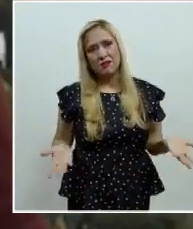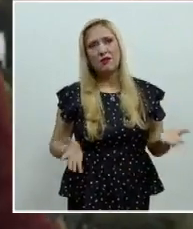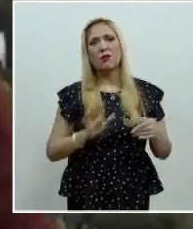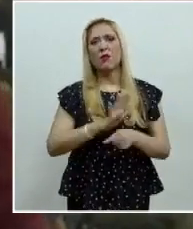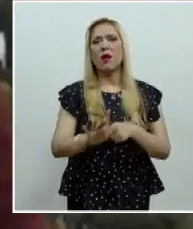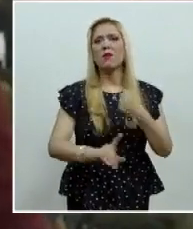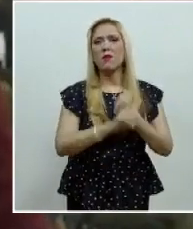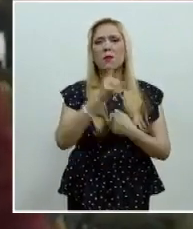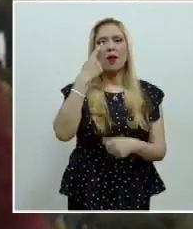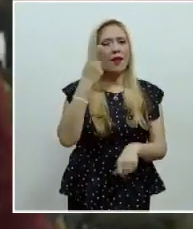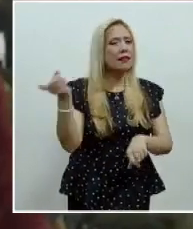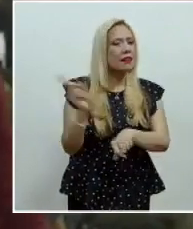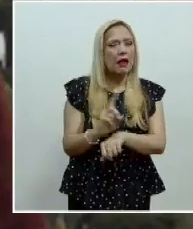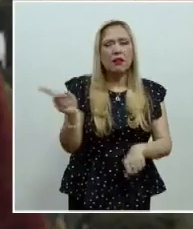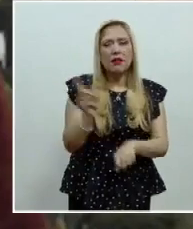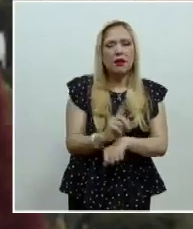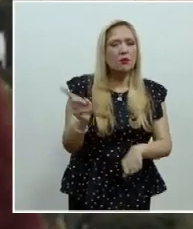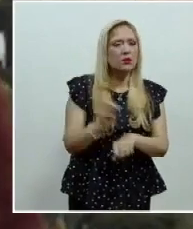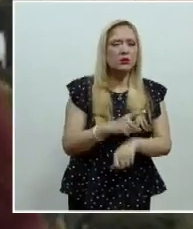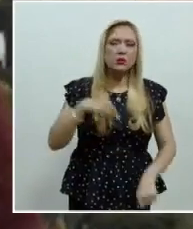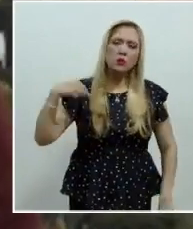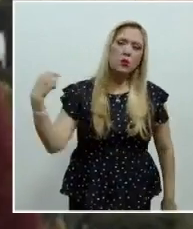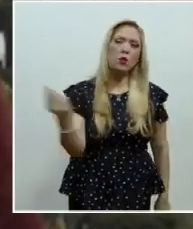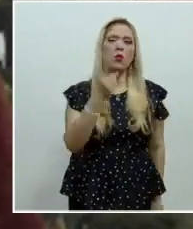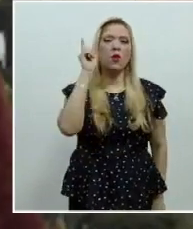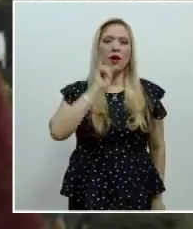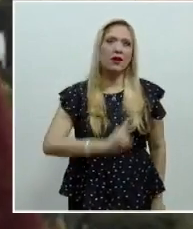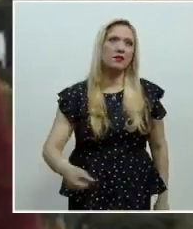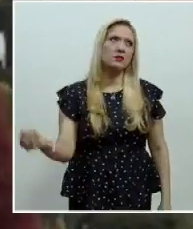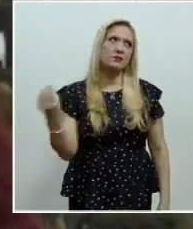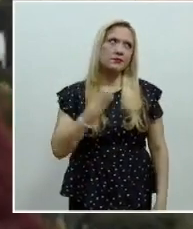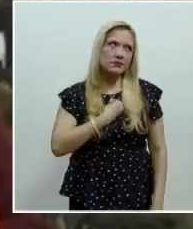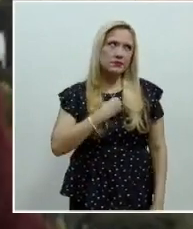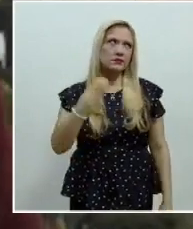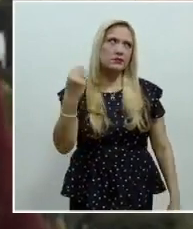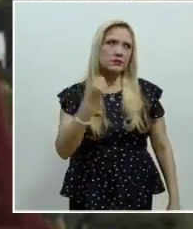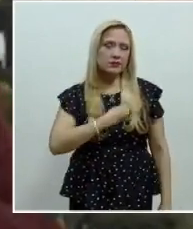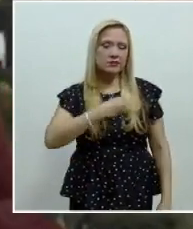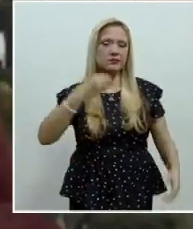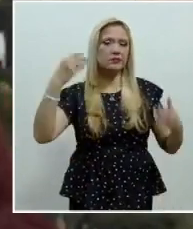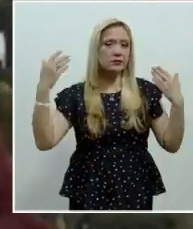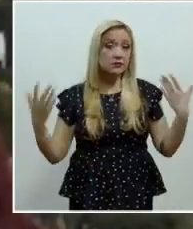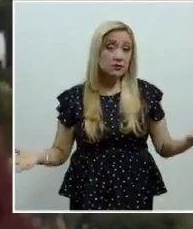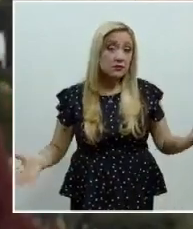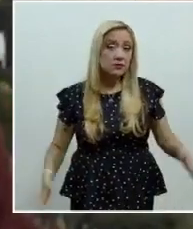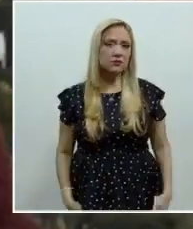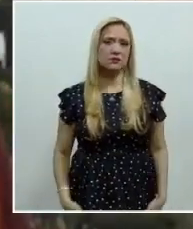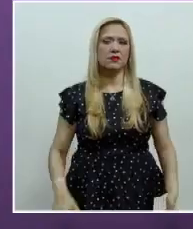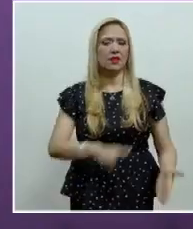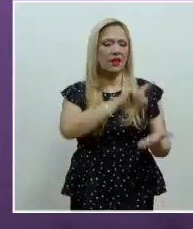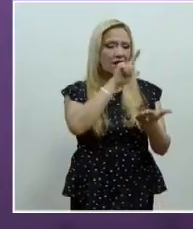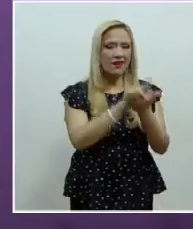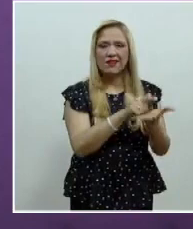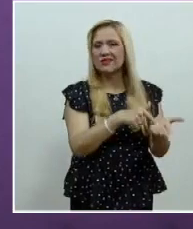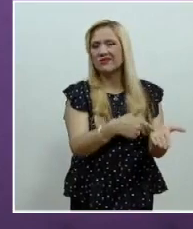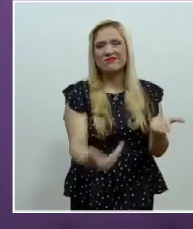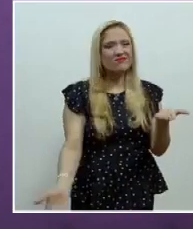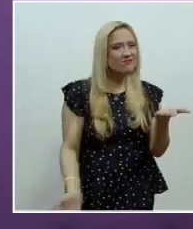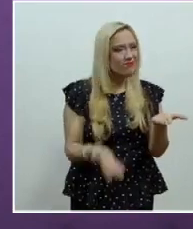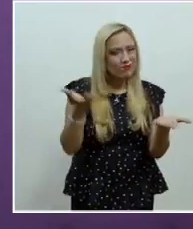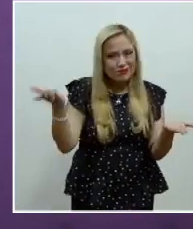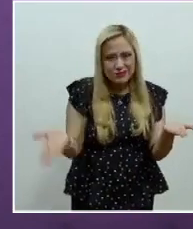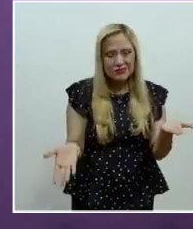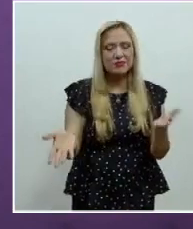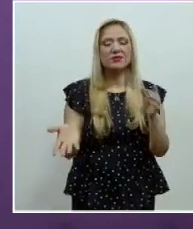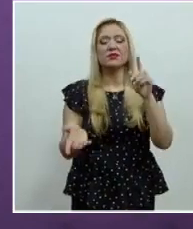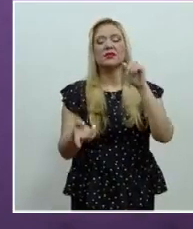que cotidianamente enfrentamos, ¿no?, las mujeres, técnicos, formalismos jurídicos injustificados,